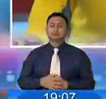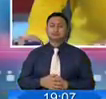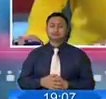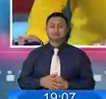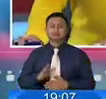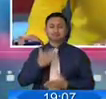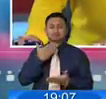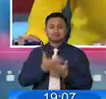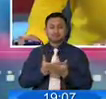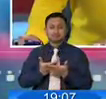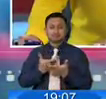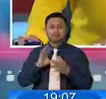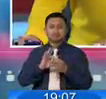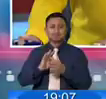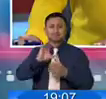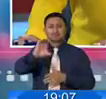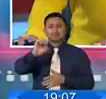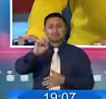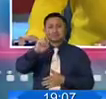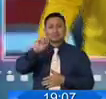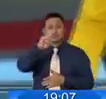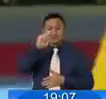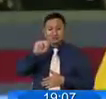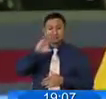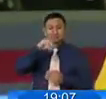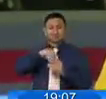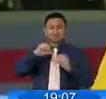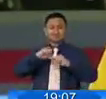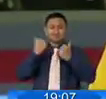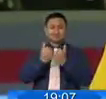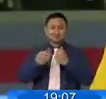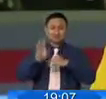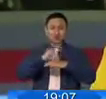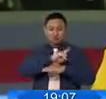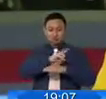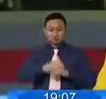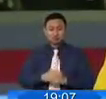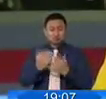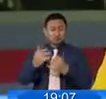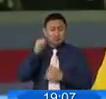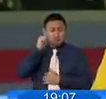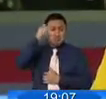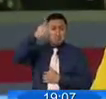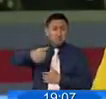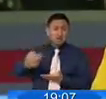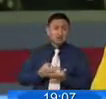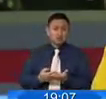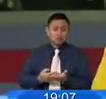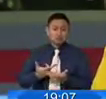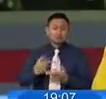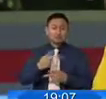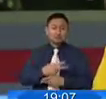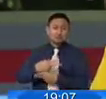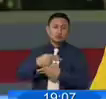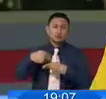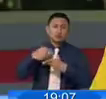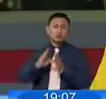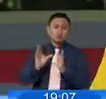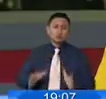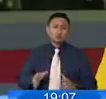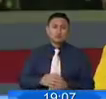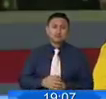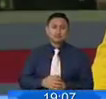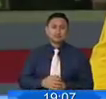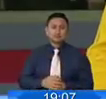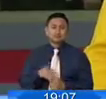Muchísimas gracias, Carolina Basante. Desde la Asamblea Nacional estaremos atentos también del pleno del día de mañana del Consejo de Participación